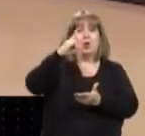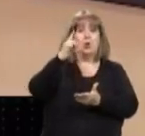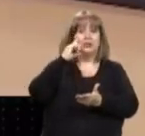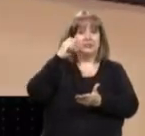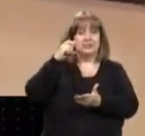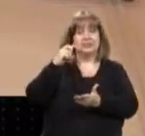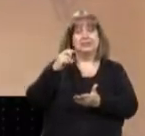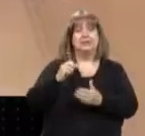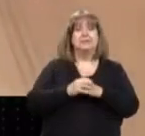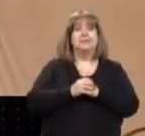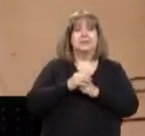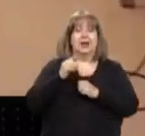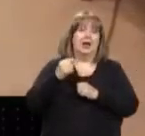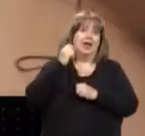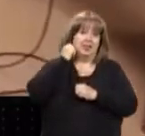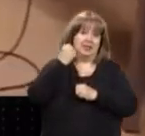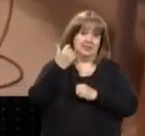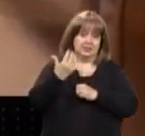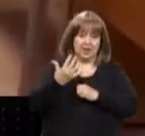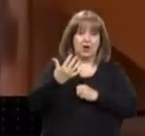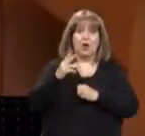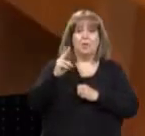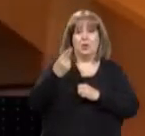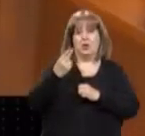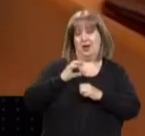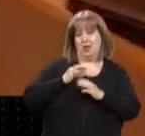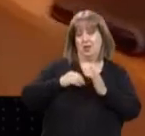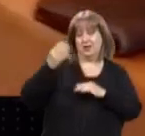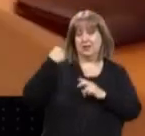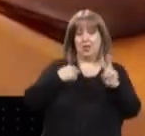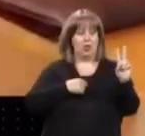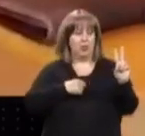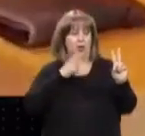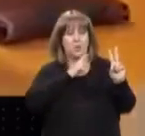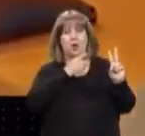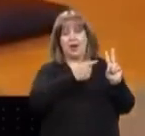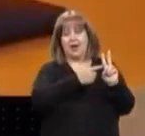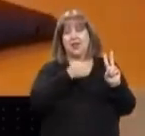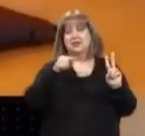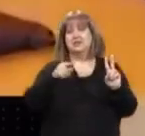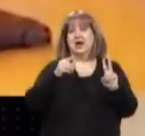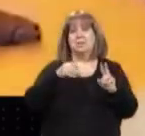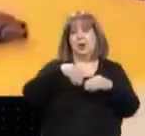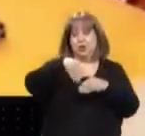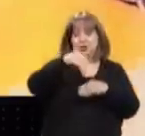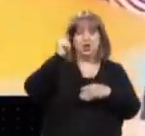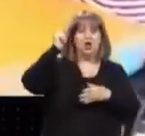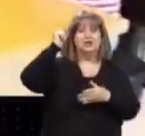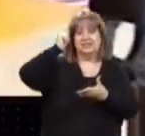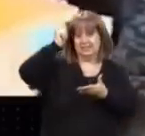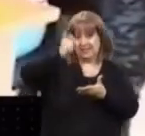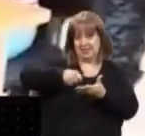niño asesinado el año pasado. Tenía 5 años. Se cree que fueron estas dos mujeres. Está a punto de salir la sentencia y aparte,